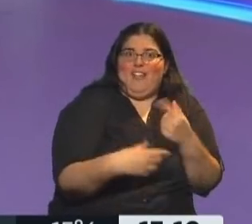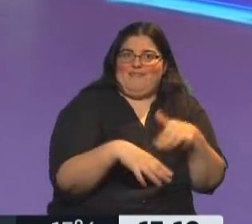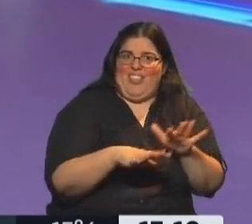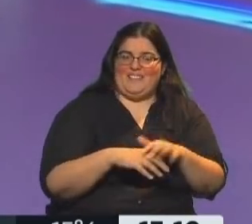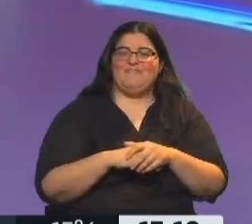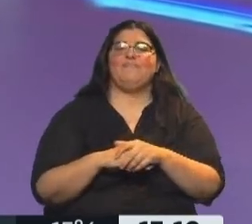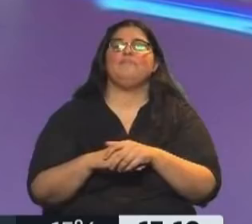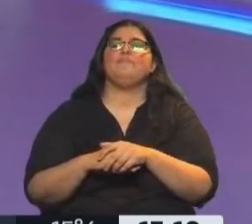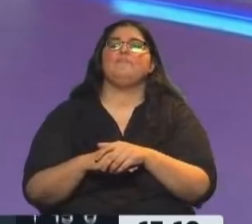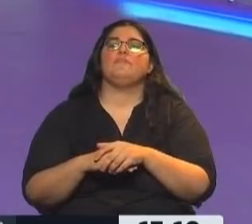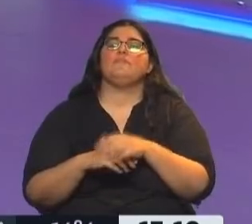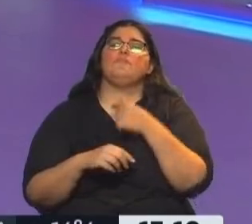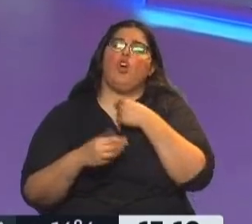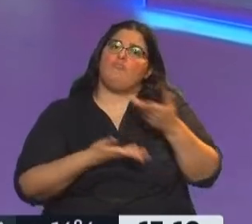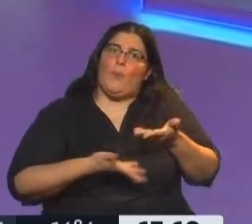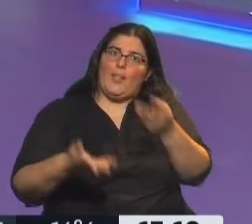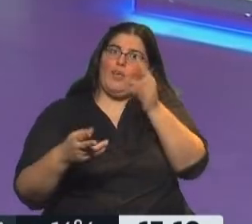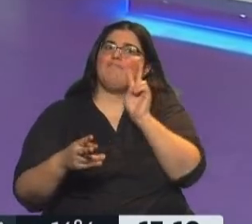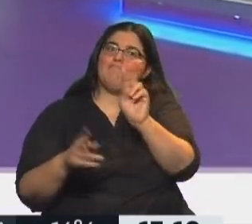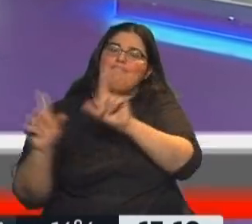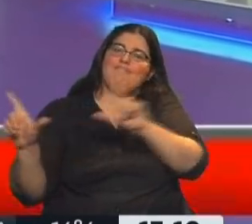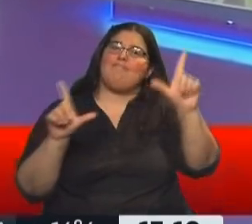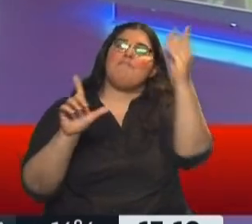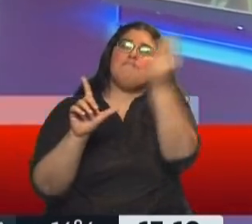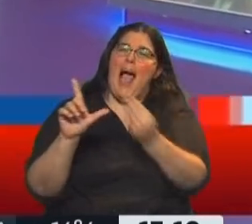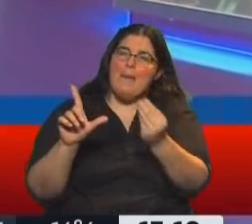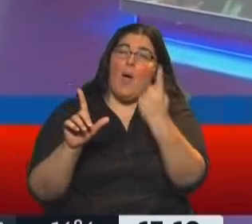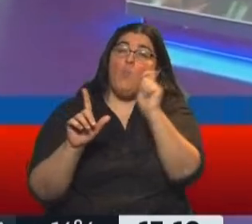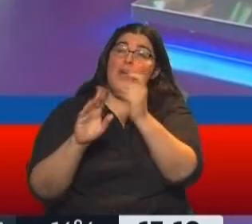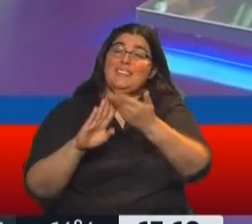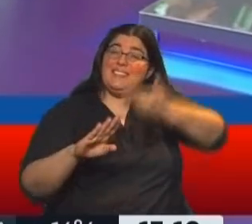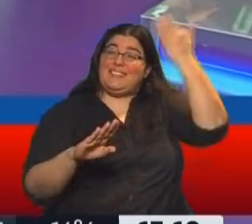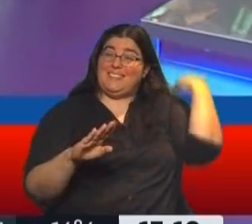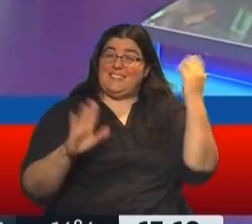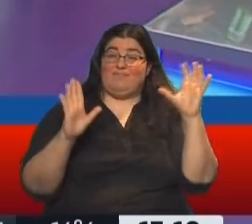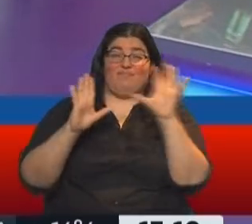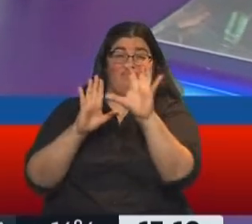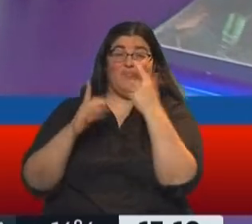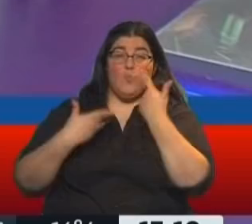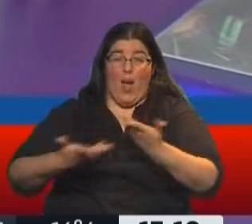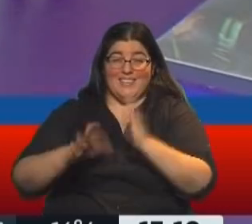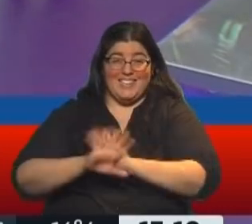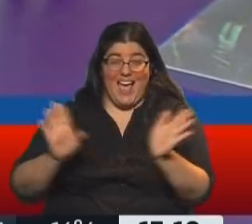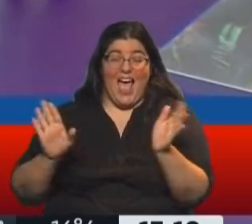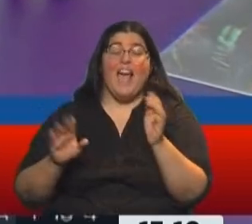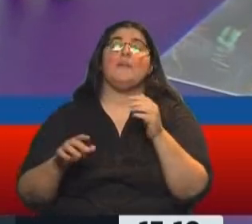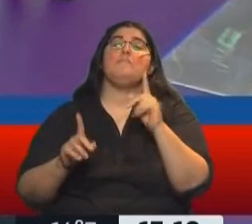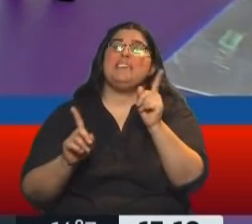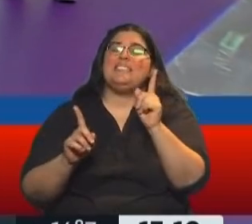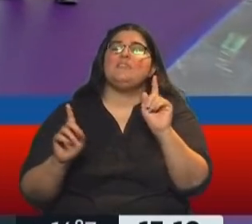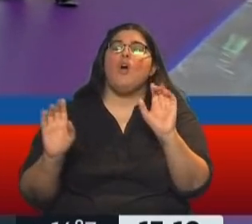los invito a mirar este mapa que pusimos en este mismo programa hace un mes, cuando todavía las